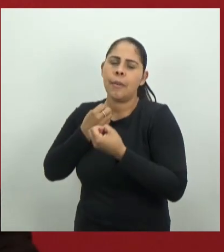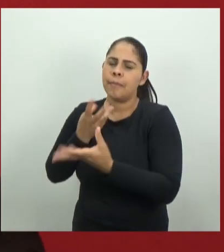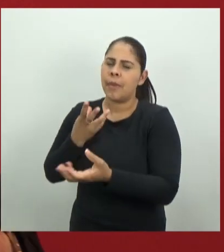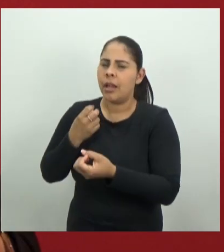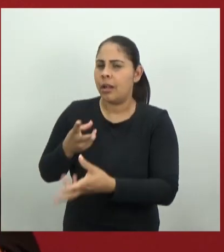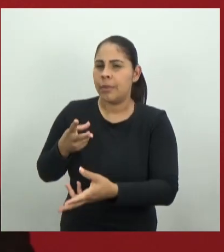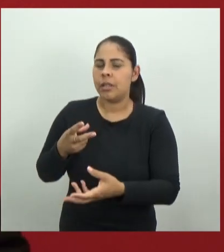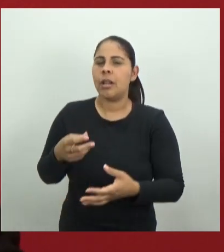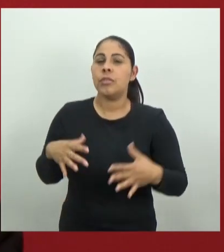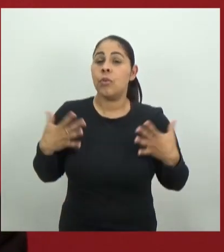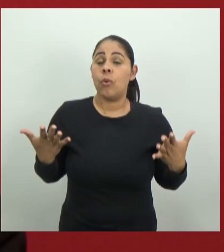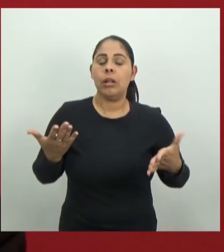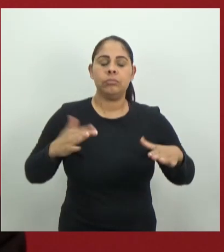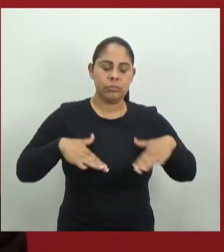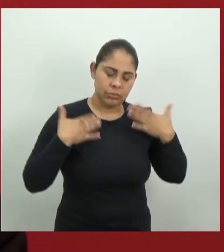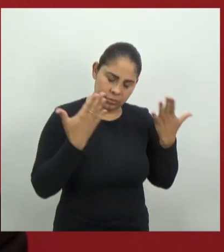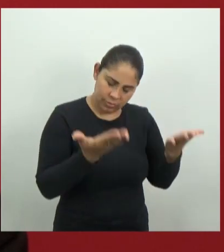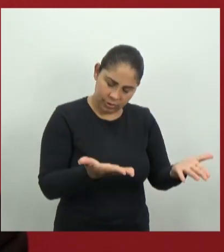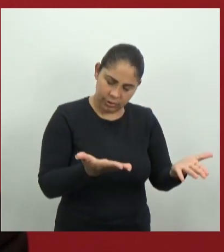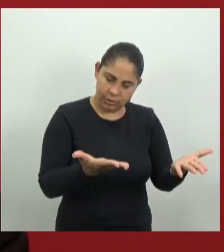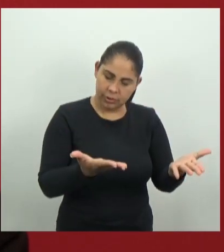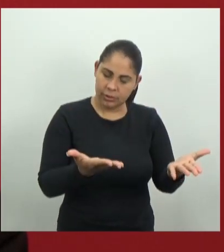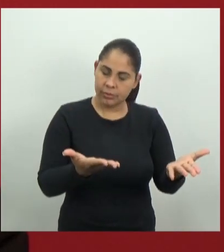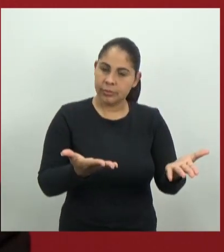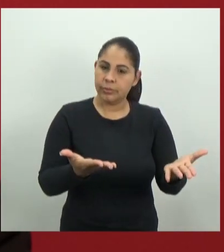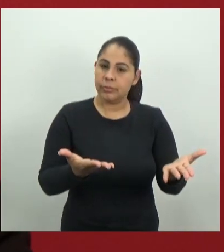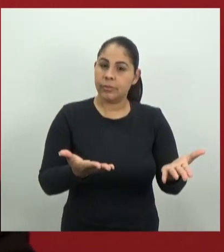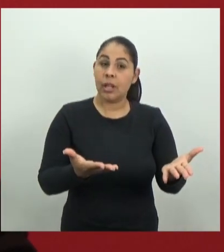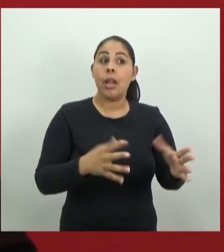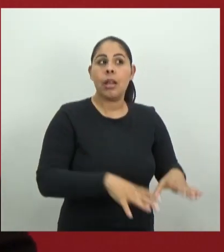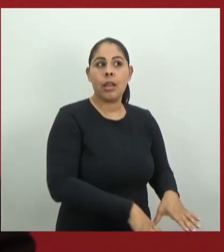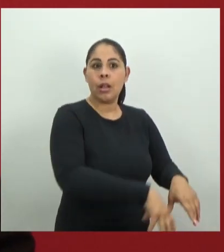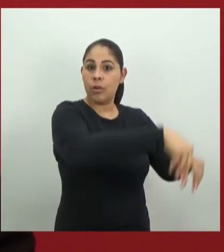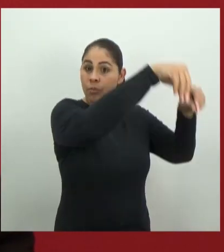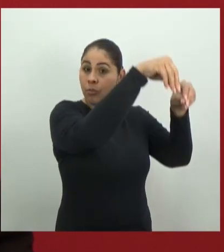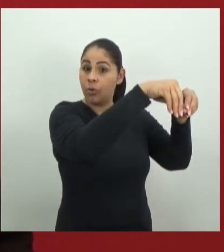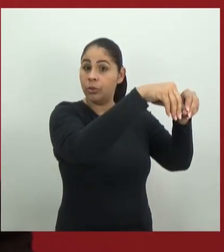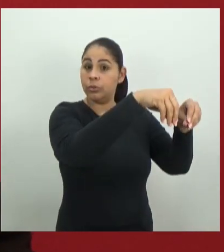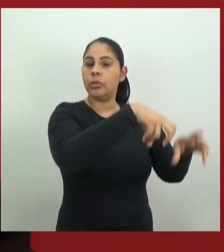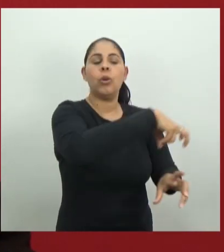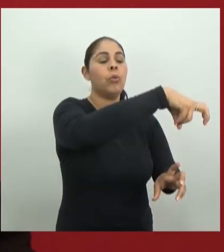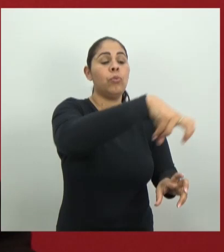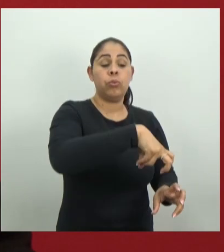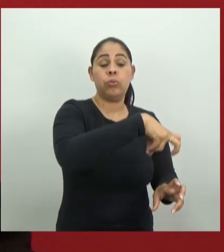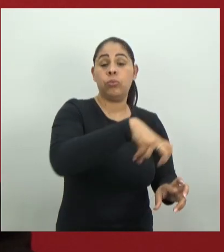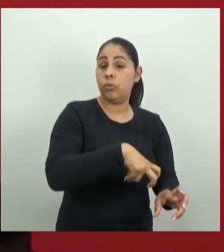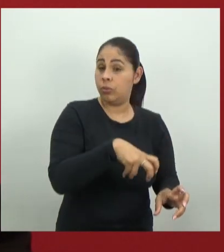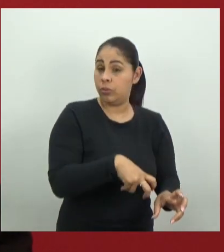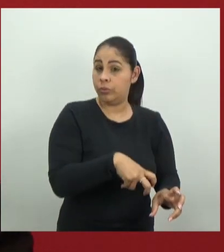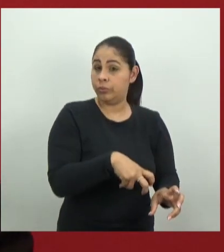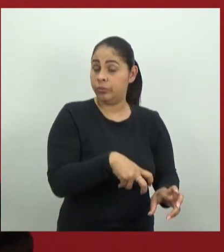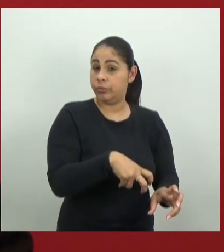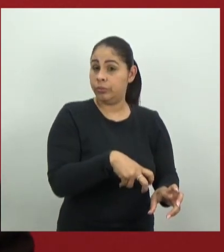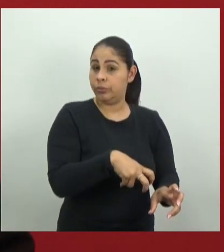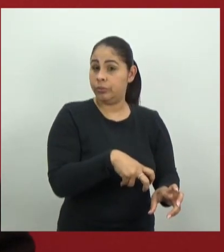Y cuando regresan de ese monte, ese alto monte,